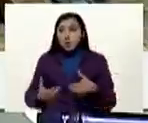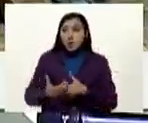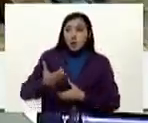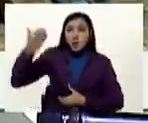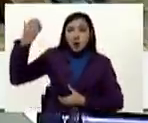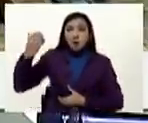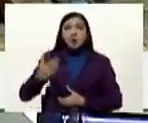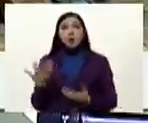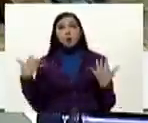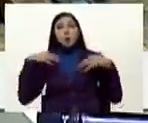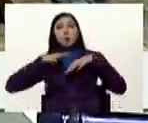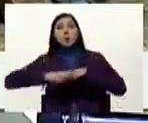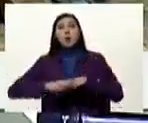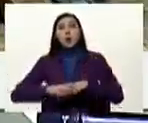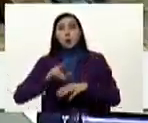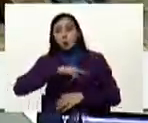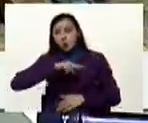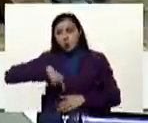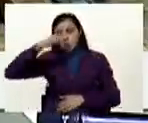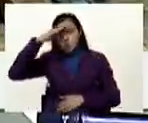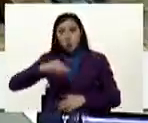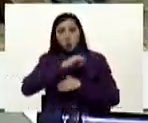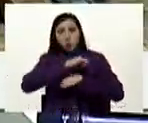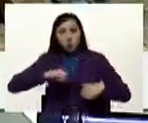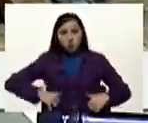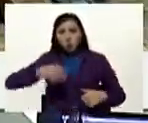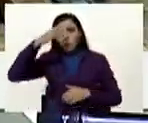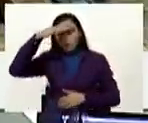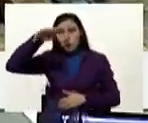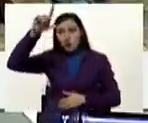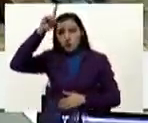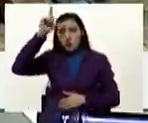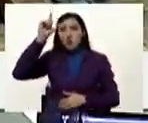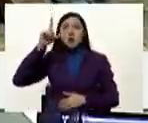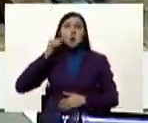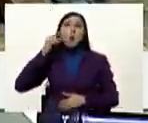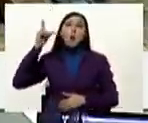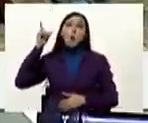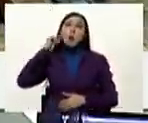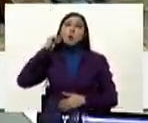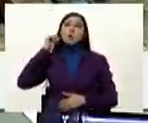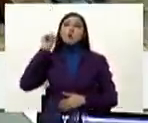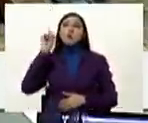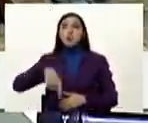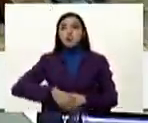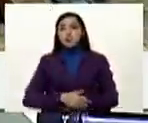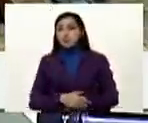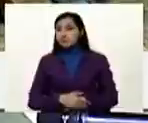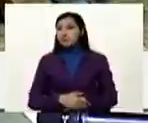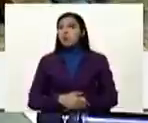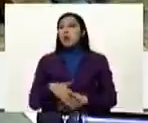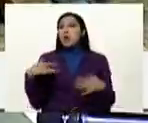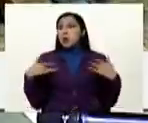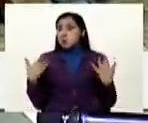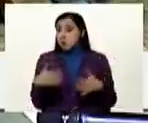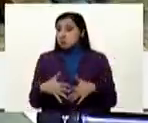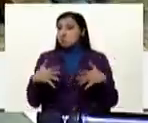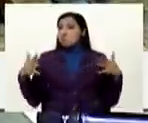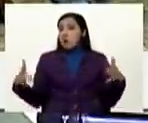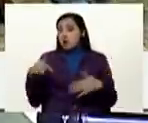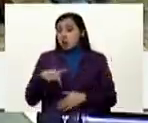combinados con nuestros soldados, nuestros milicianos, soldadas, milicianas. Tremendo evento tuvimos esta